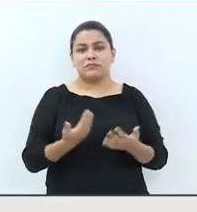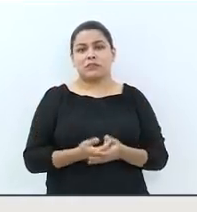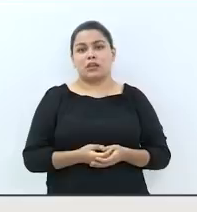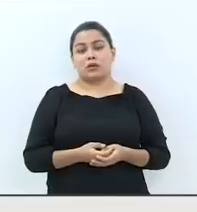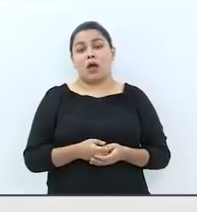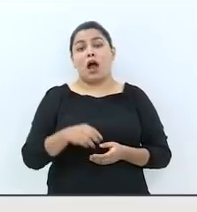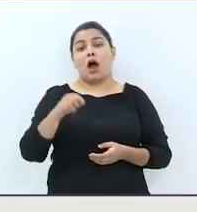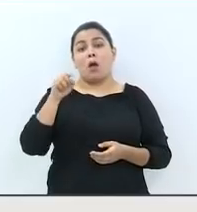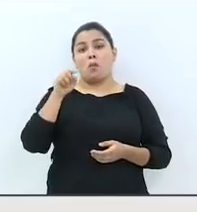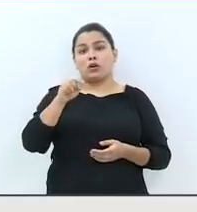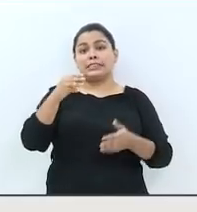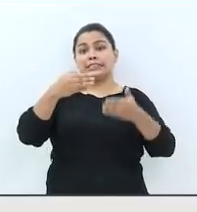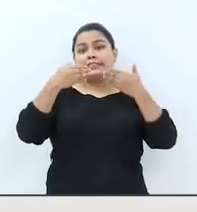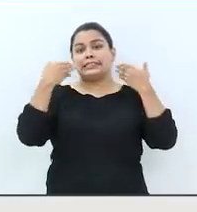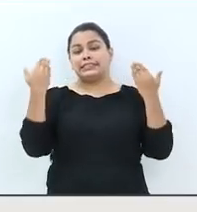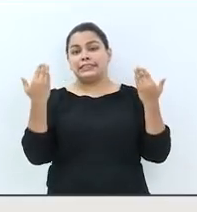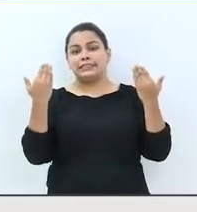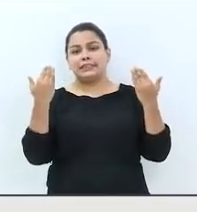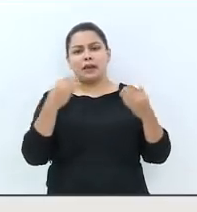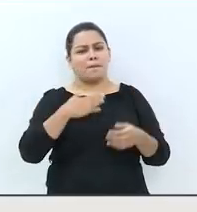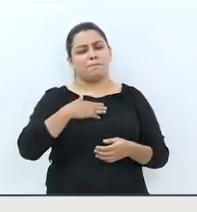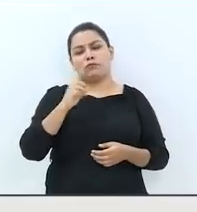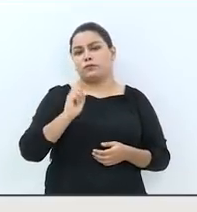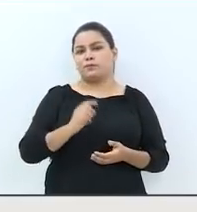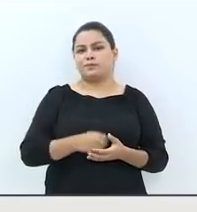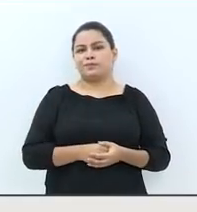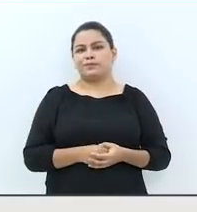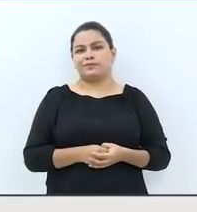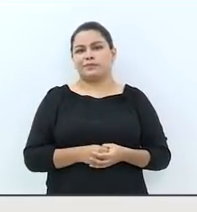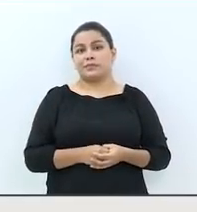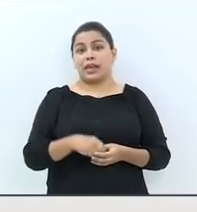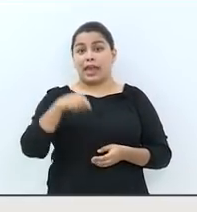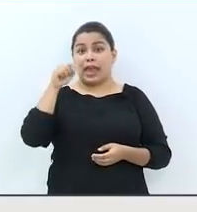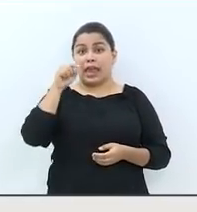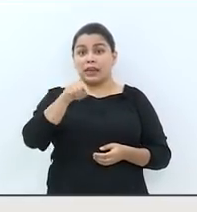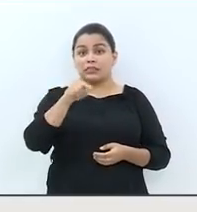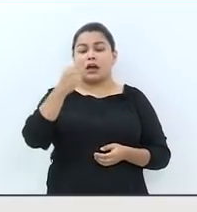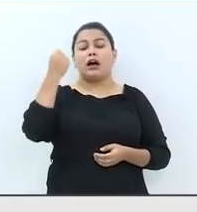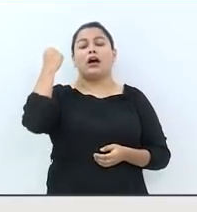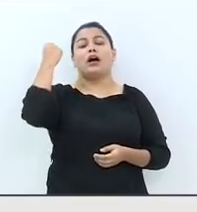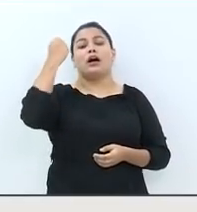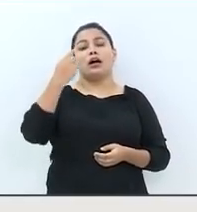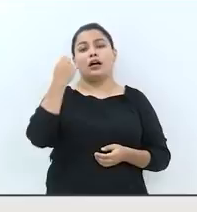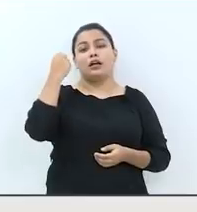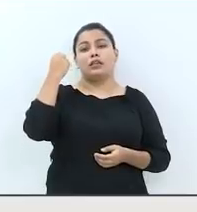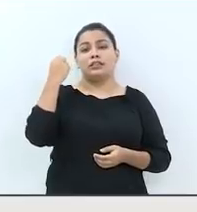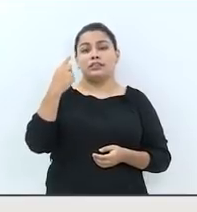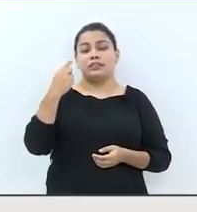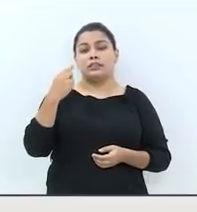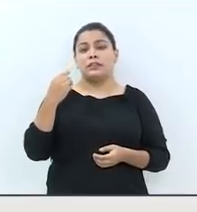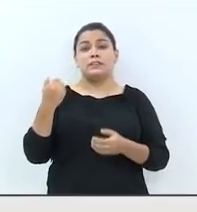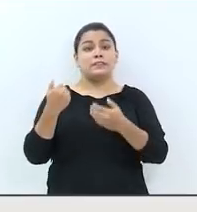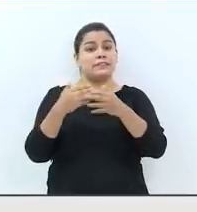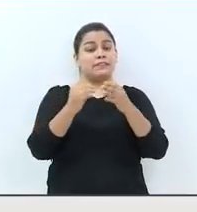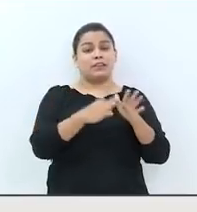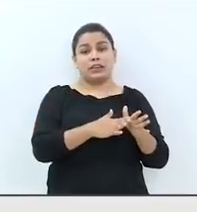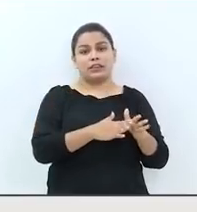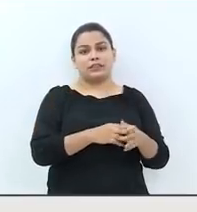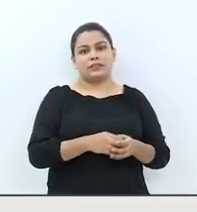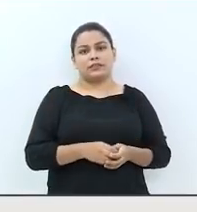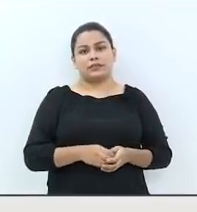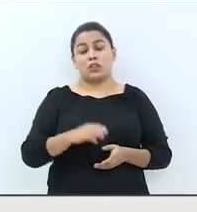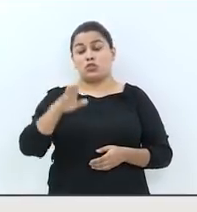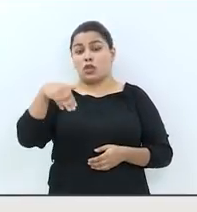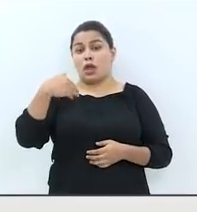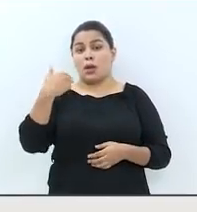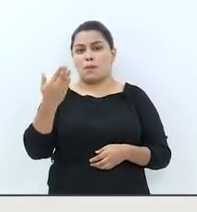le causa mucha alegría o mucha gracia y a mí no. Entonces, esa parte de comprender que el otro es distinto o distinta a mí. Y